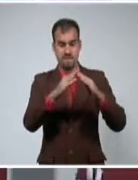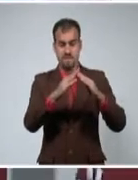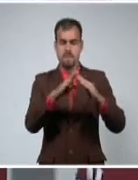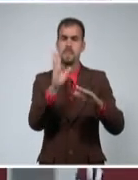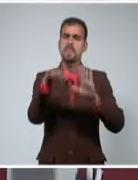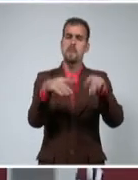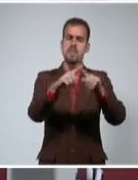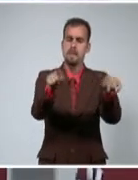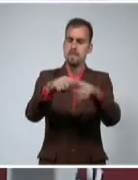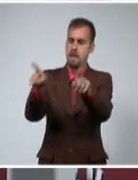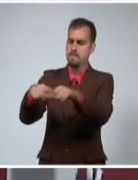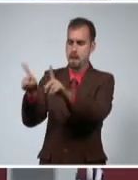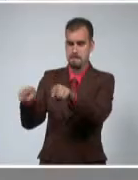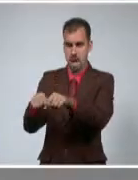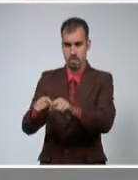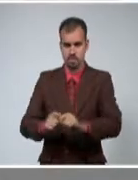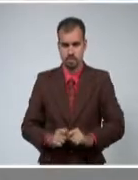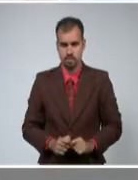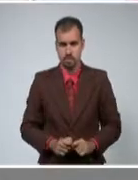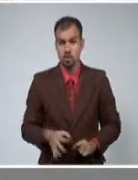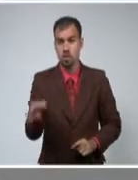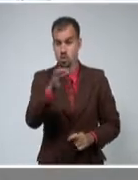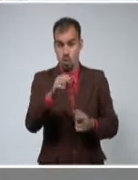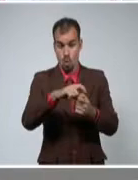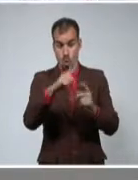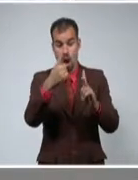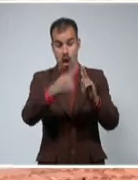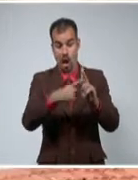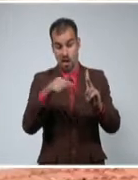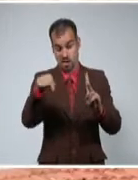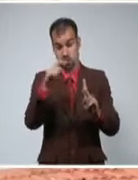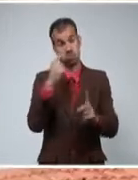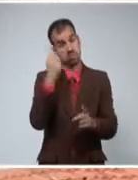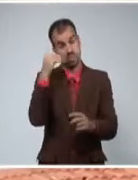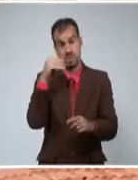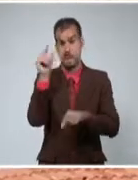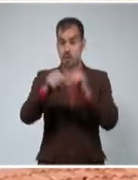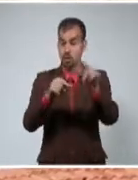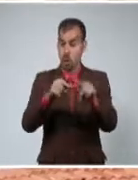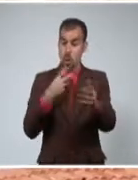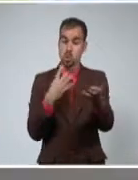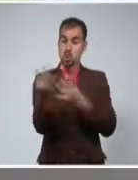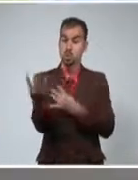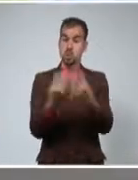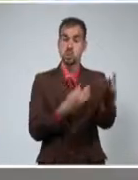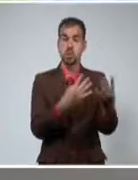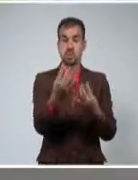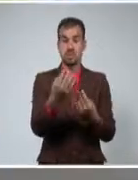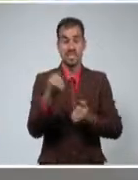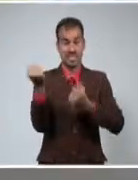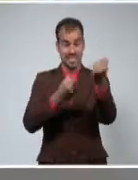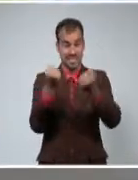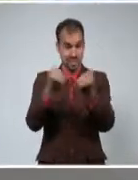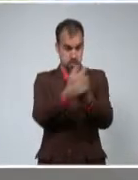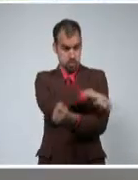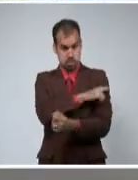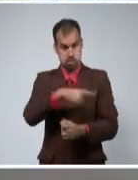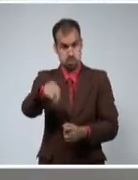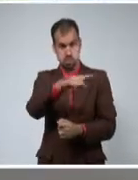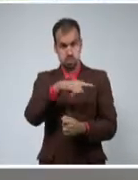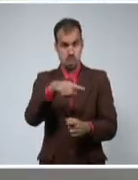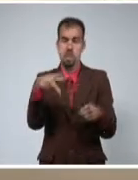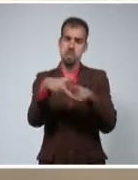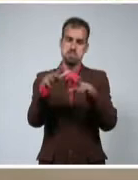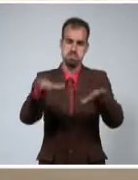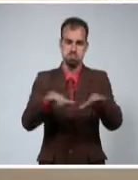salud. Por ser Guanajay un municipio de tránsito a otras localidades, la suspensión del transporte público contribuye a menor movilidad